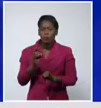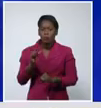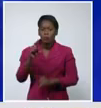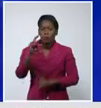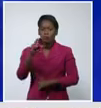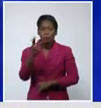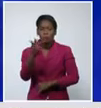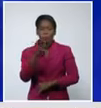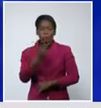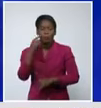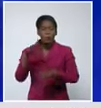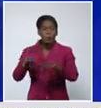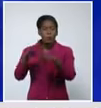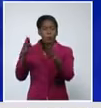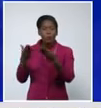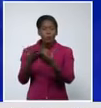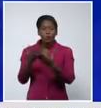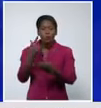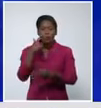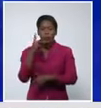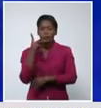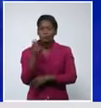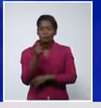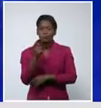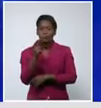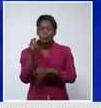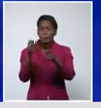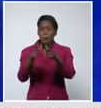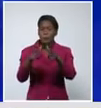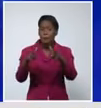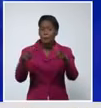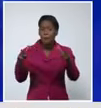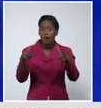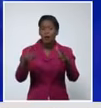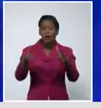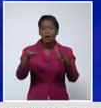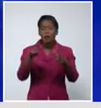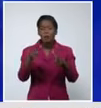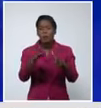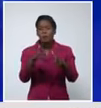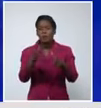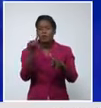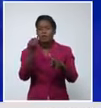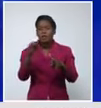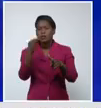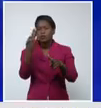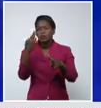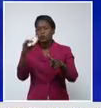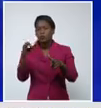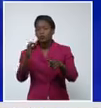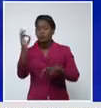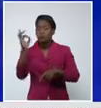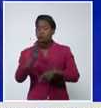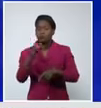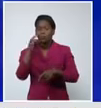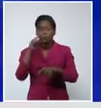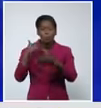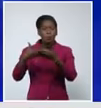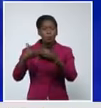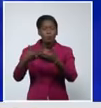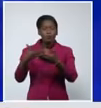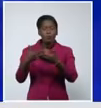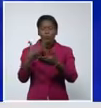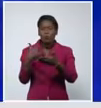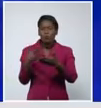en el mundo de vacunación, de personas vacunadas, 70, 80%, pues todavía los efectos